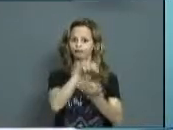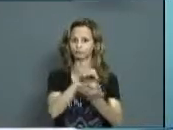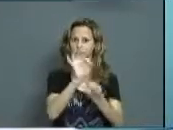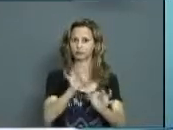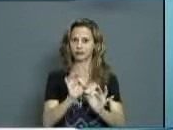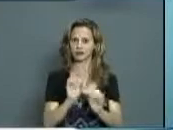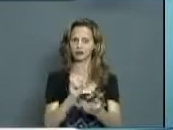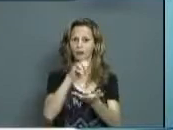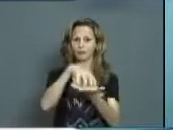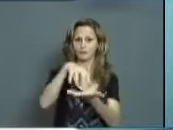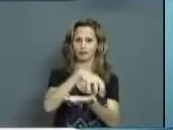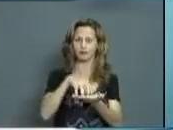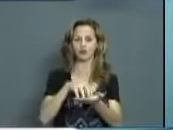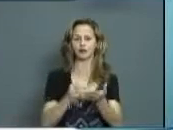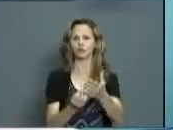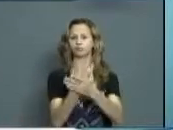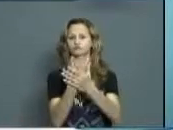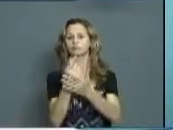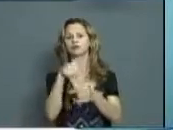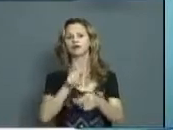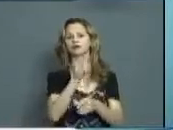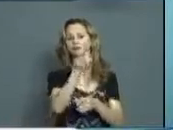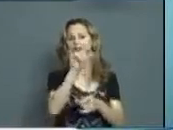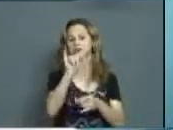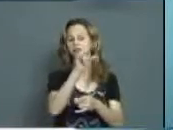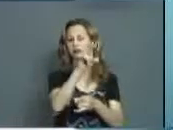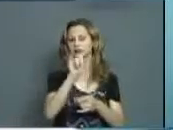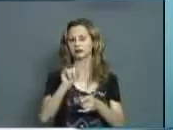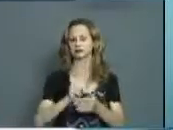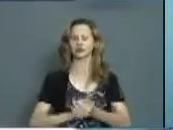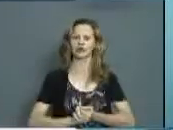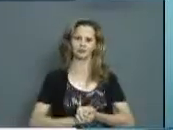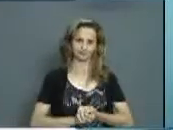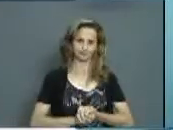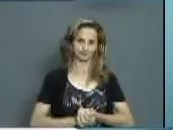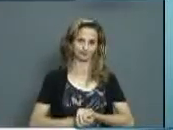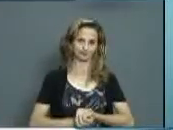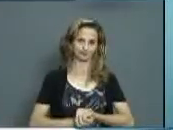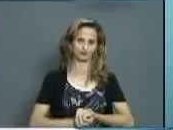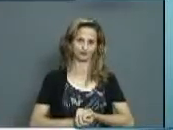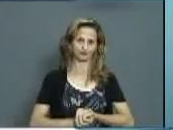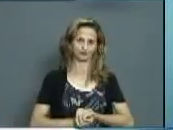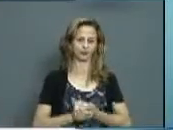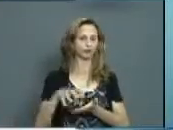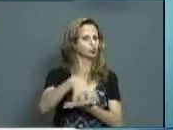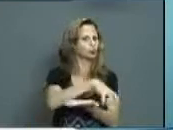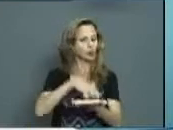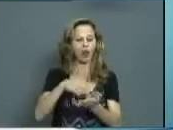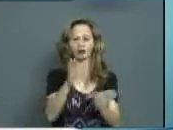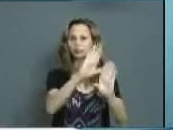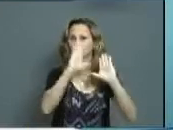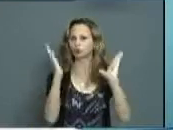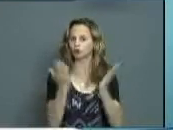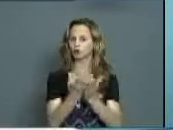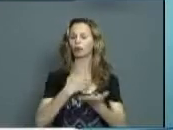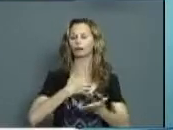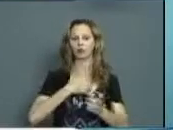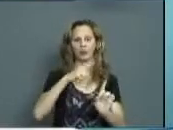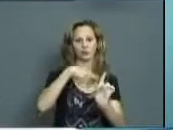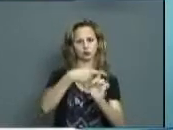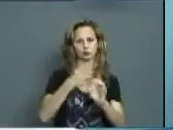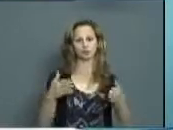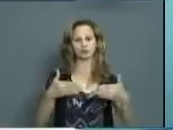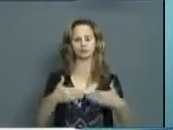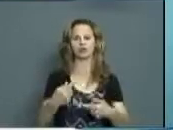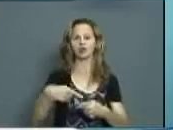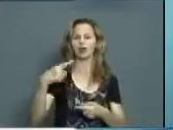área de salud Máximo Gómez con 6 casos positivos. Todas las áreas de salud del municipio capital reportaron casos positivos al cierre del día de ayer y